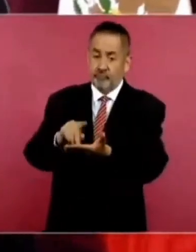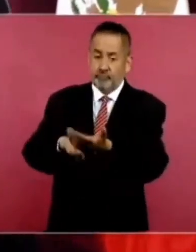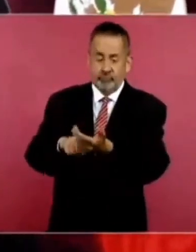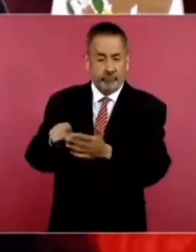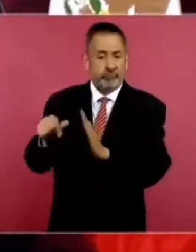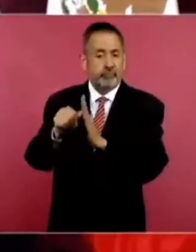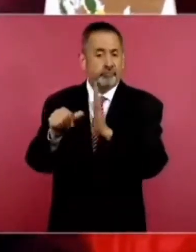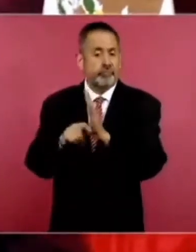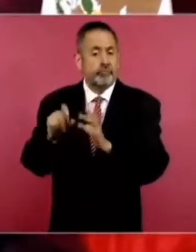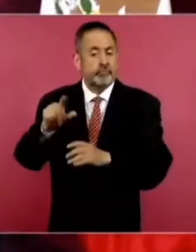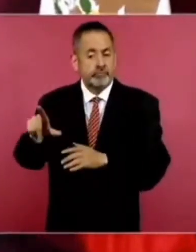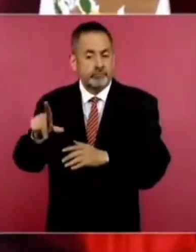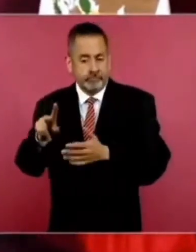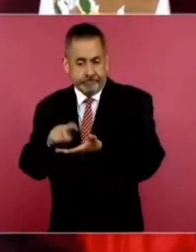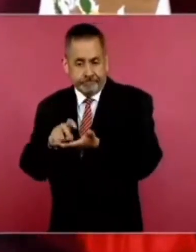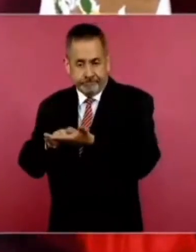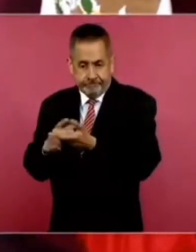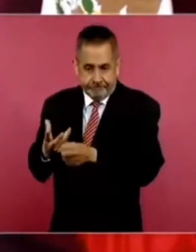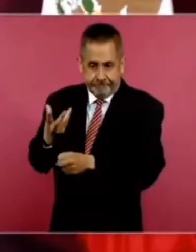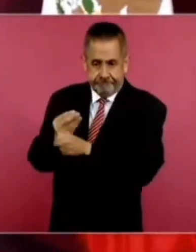y corruptos.